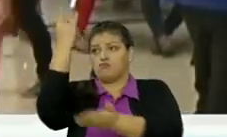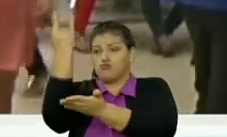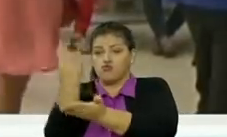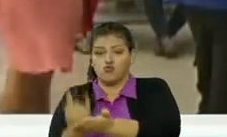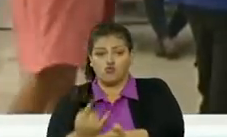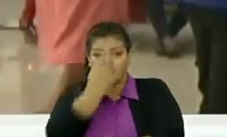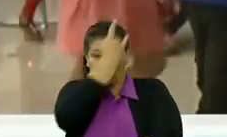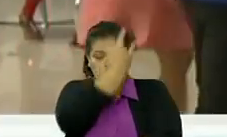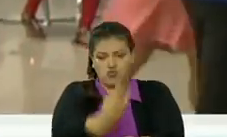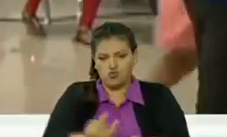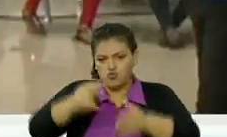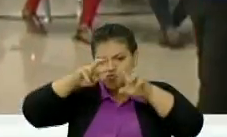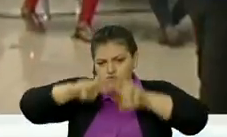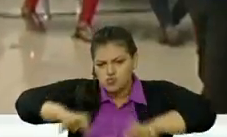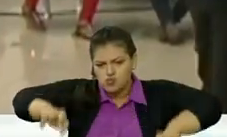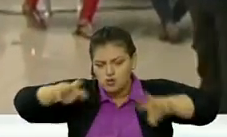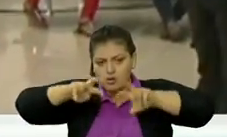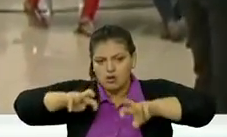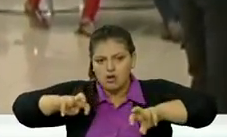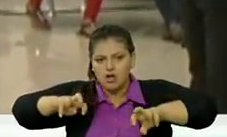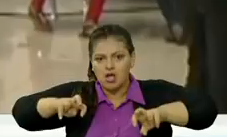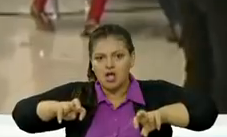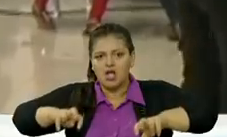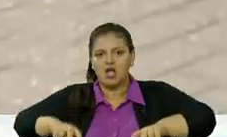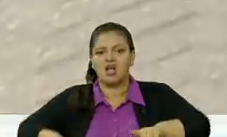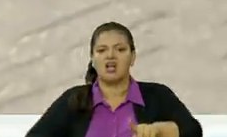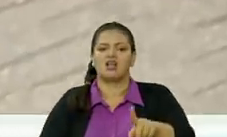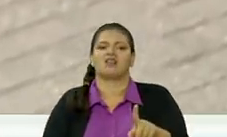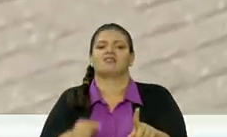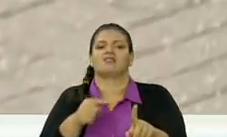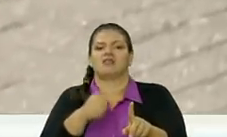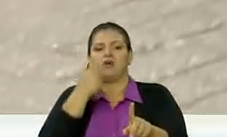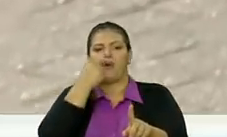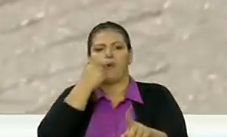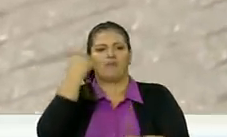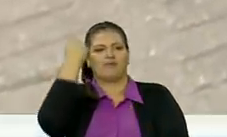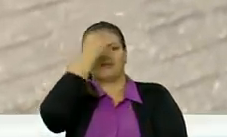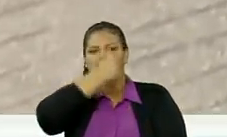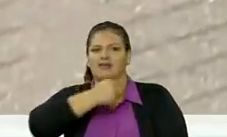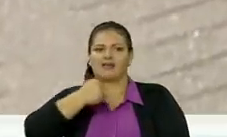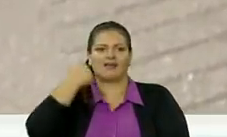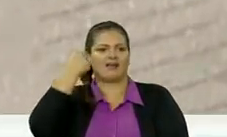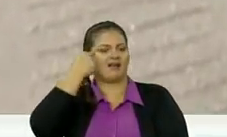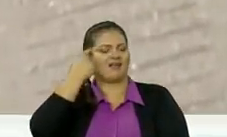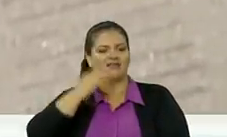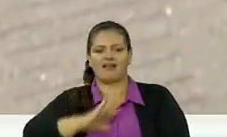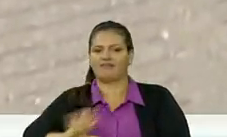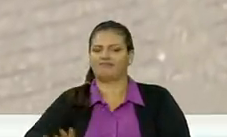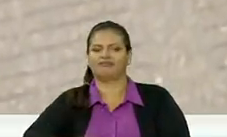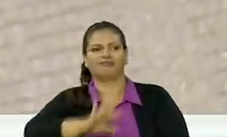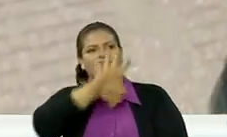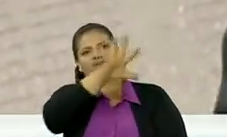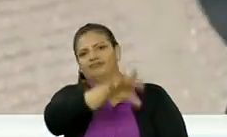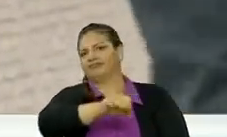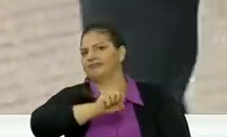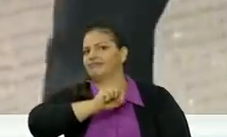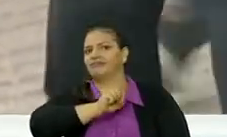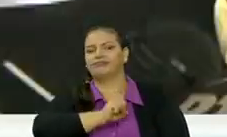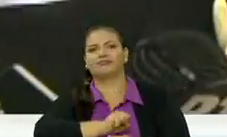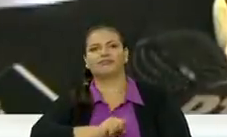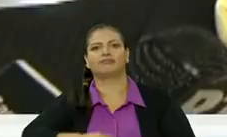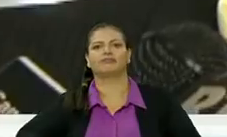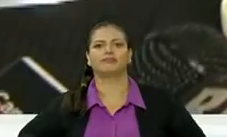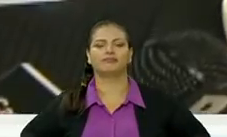tal vez ignorando que habían grabado su proceder. Decidió regresar la tarde del martes pretendiendo robar una vez